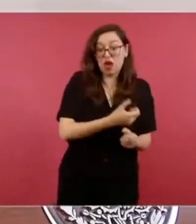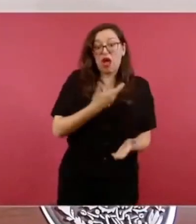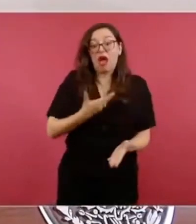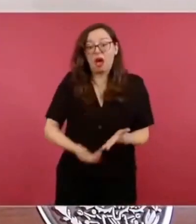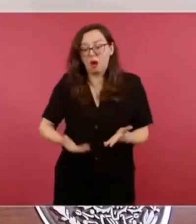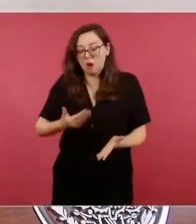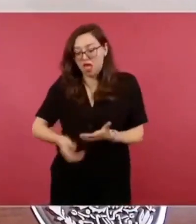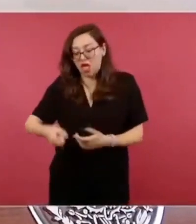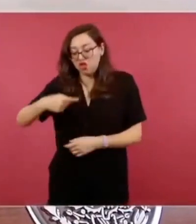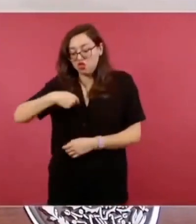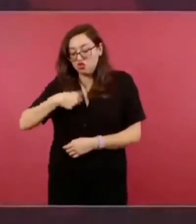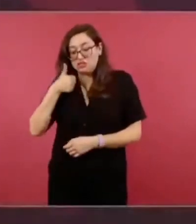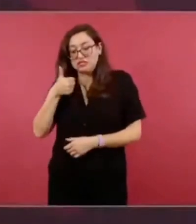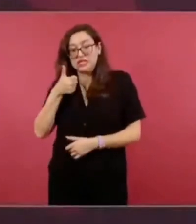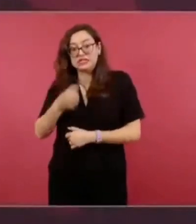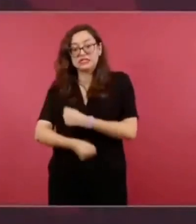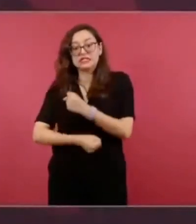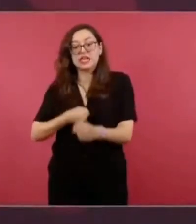100,000 hectáreas de riego.